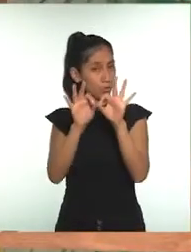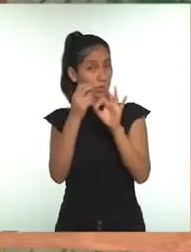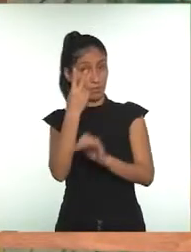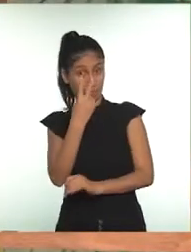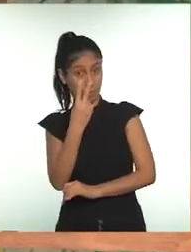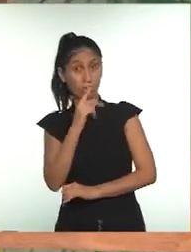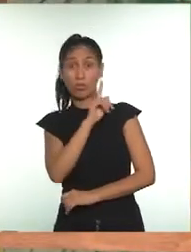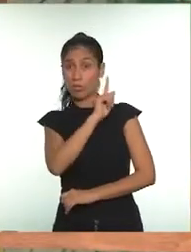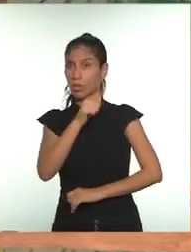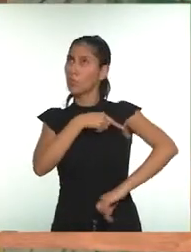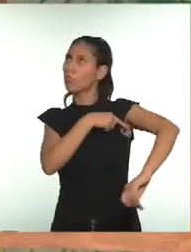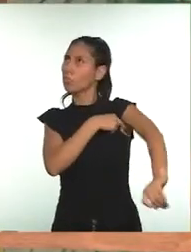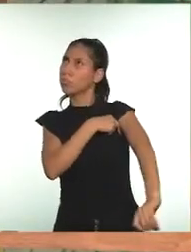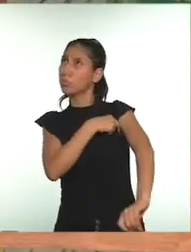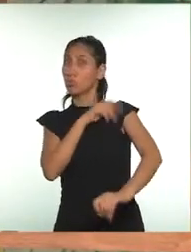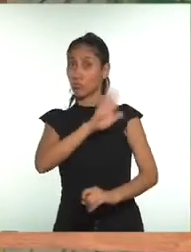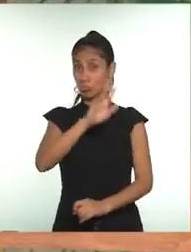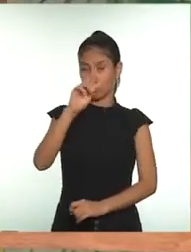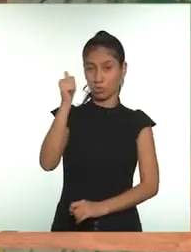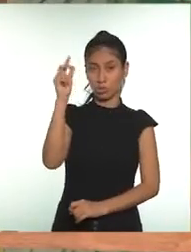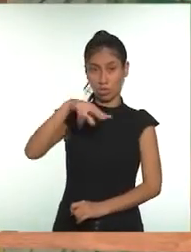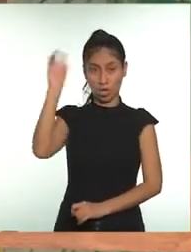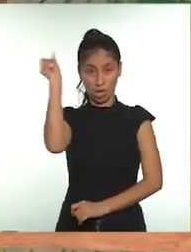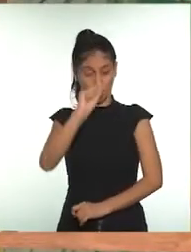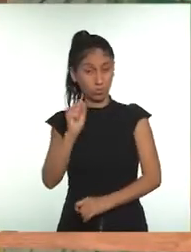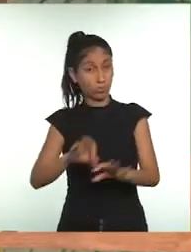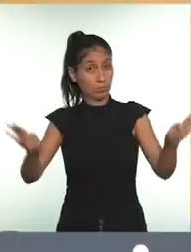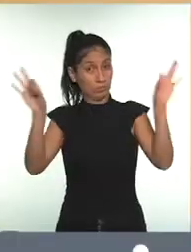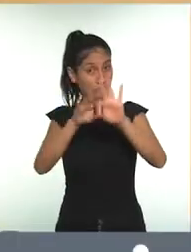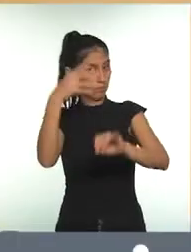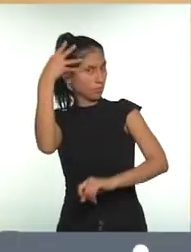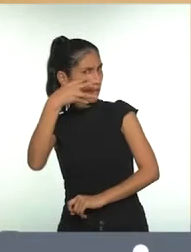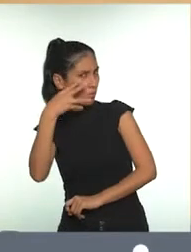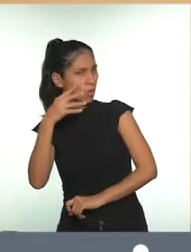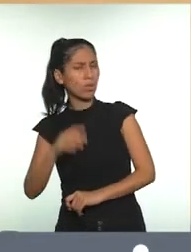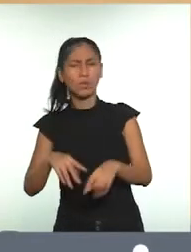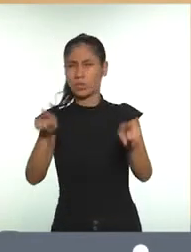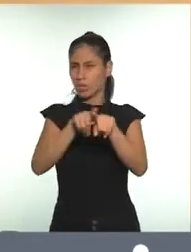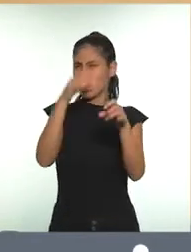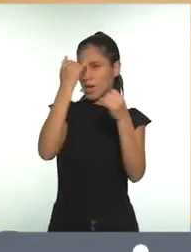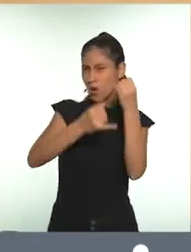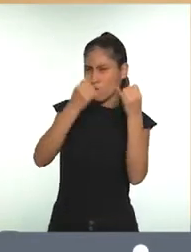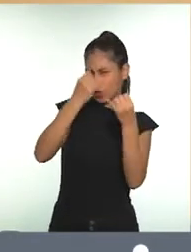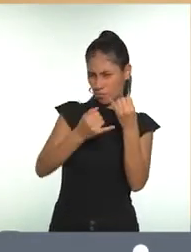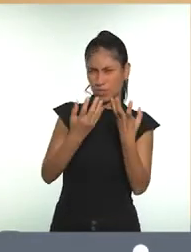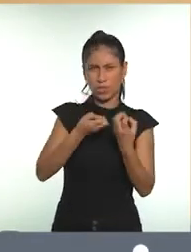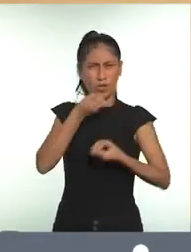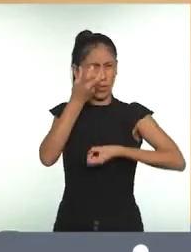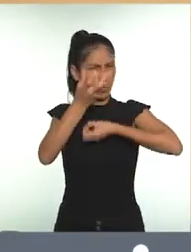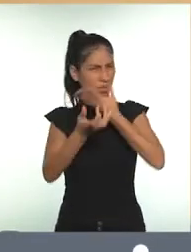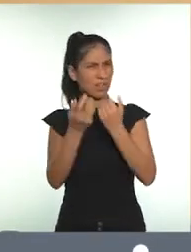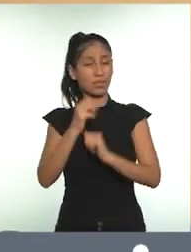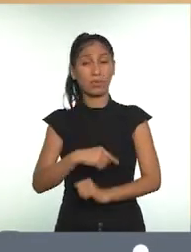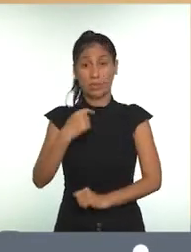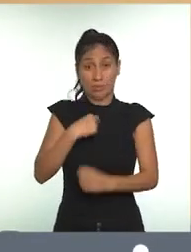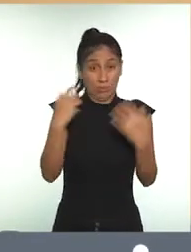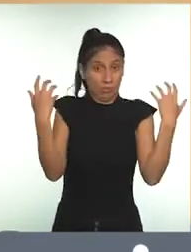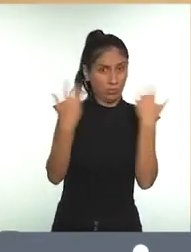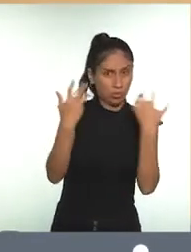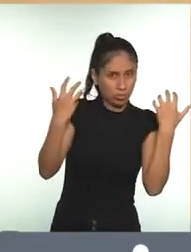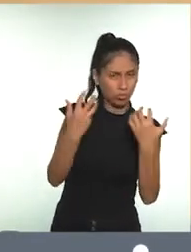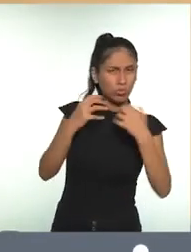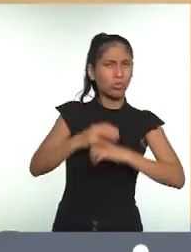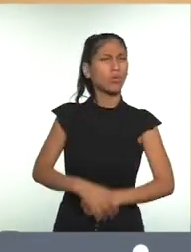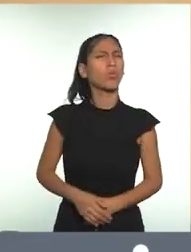conocer los rangos de la temperatura y cuándo vale la pena preocuparse. La última situación que tengo para contarles fue una que me